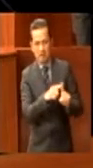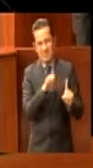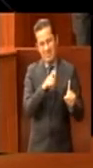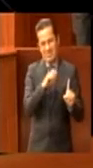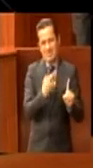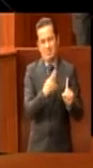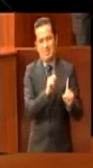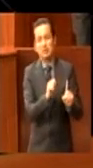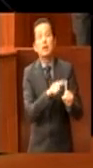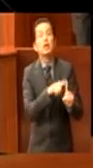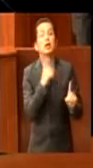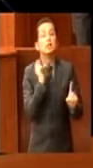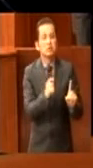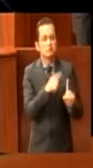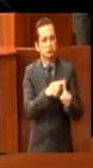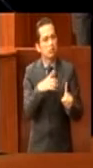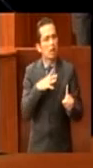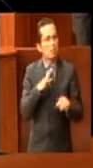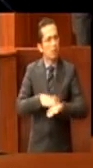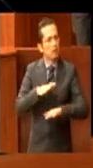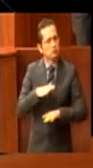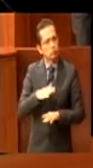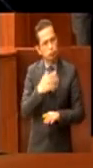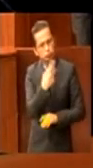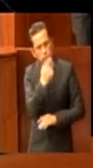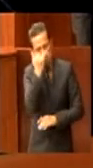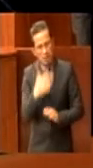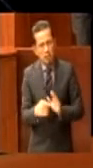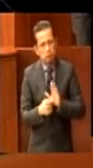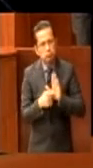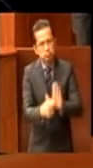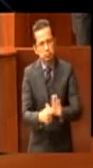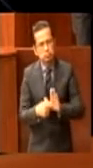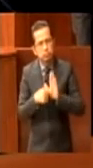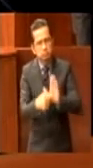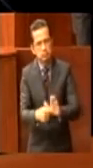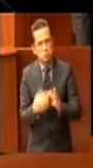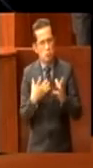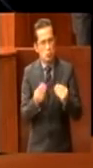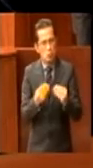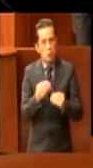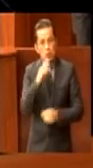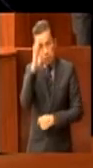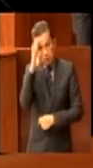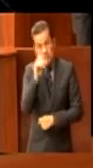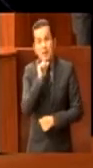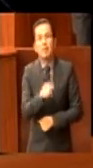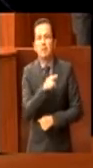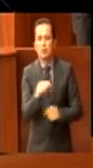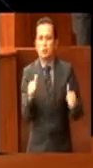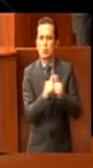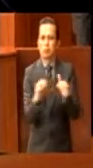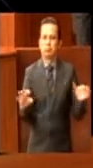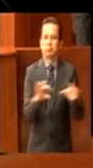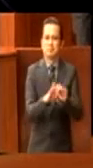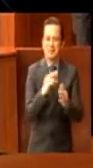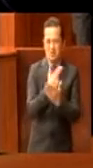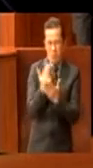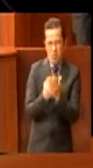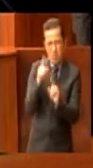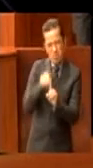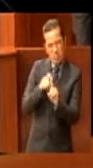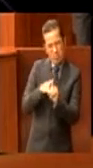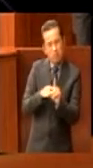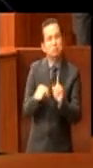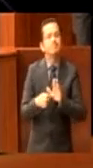consideración se genera una múltiple exposición de su imagen así como del personaje de caricatura antes mencionado con lo expuesto ha